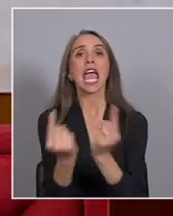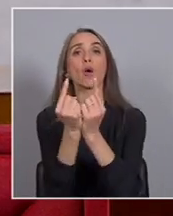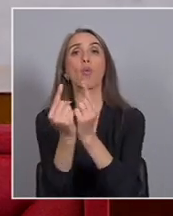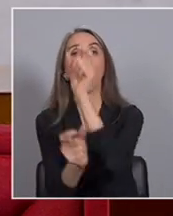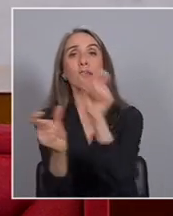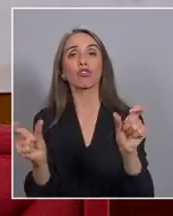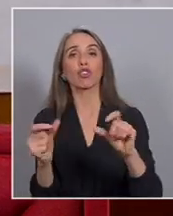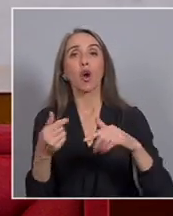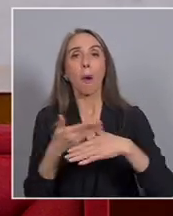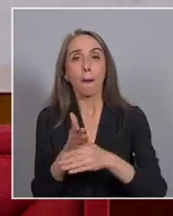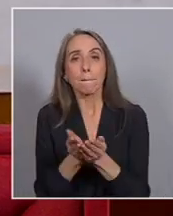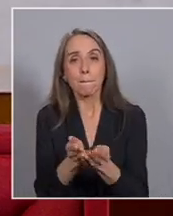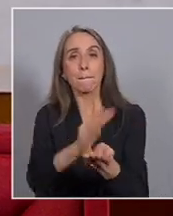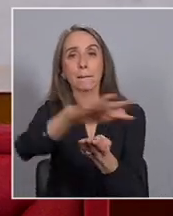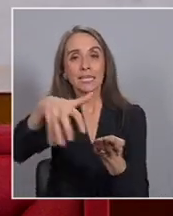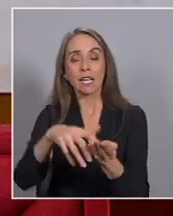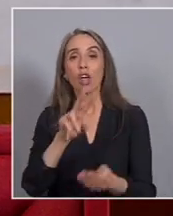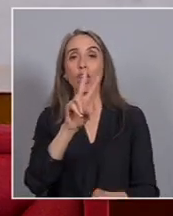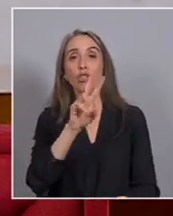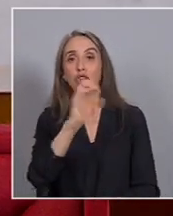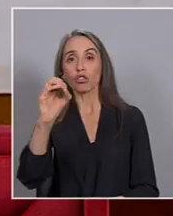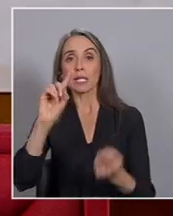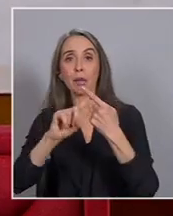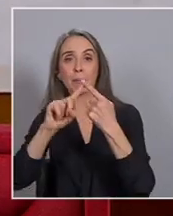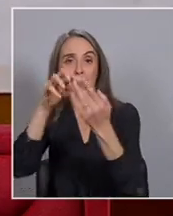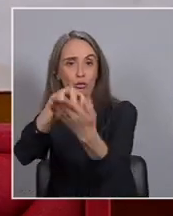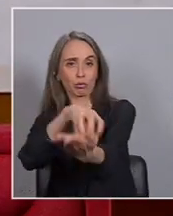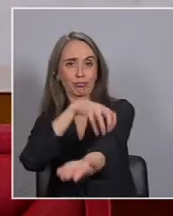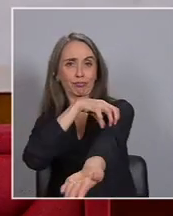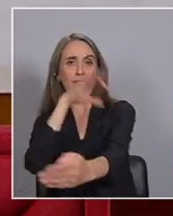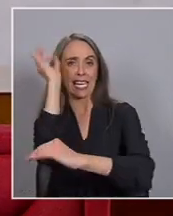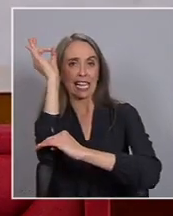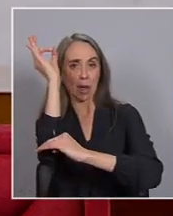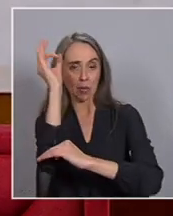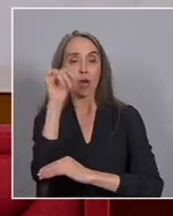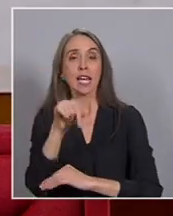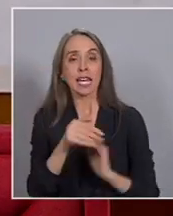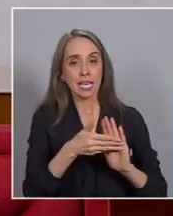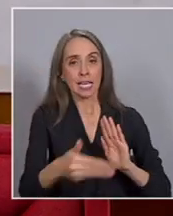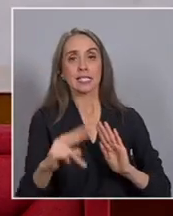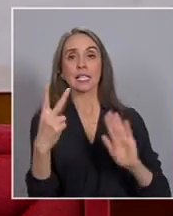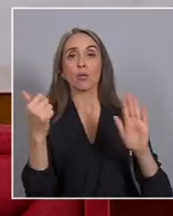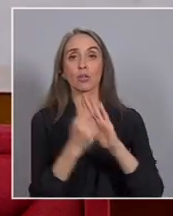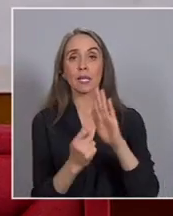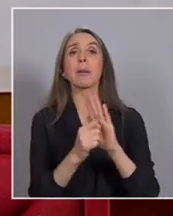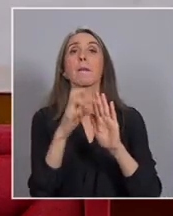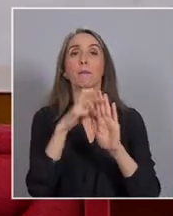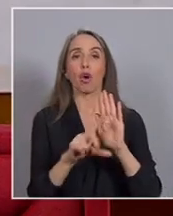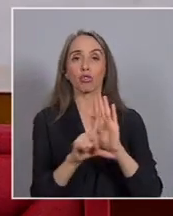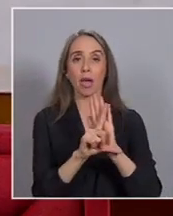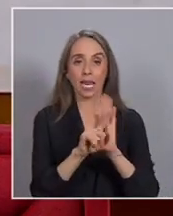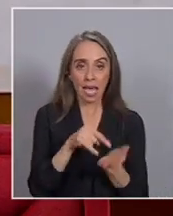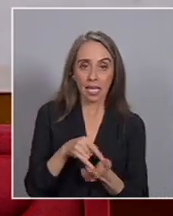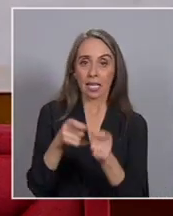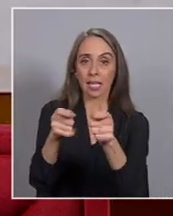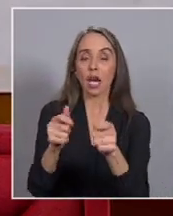con más de 200 instancias de participación en todo Chile. Y este segundo semestre ingresaremos al Congreso un proyecto